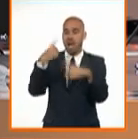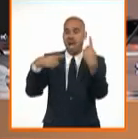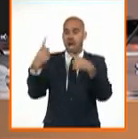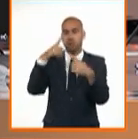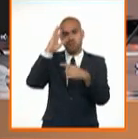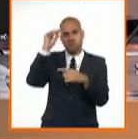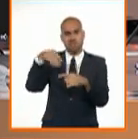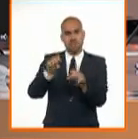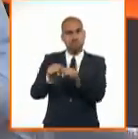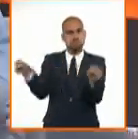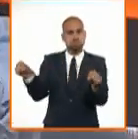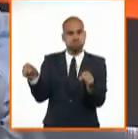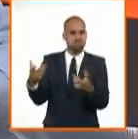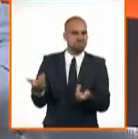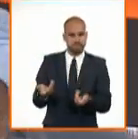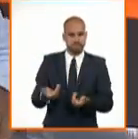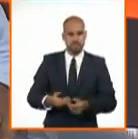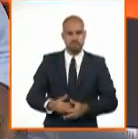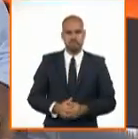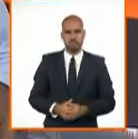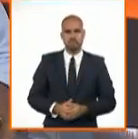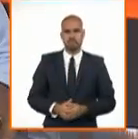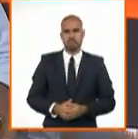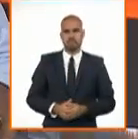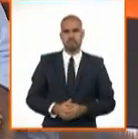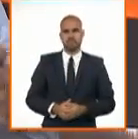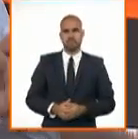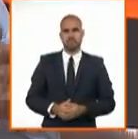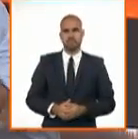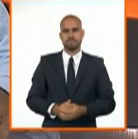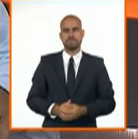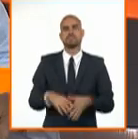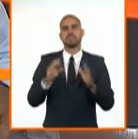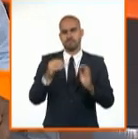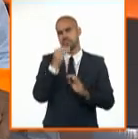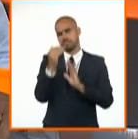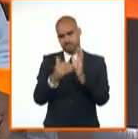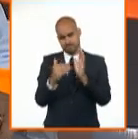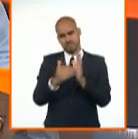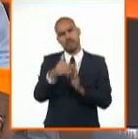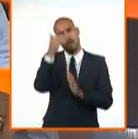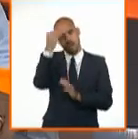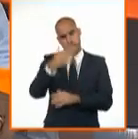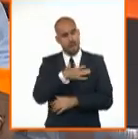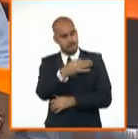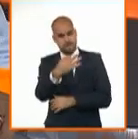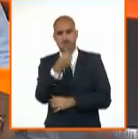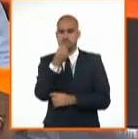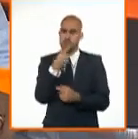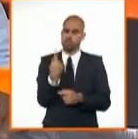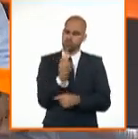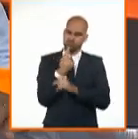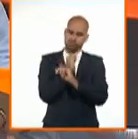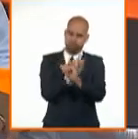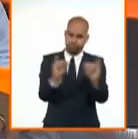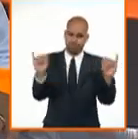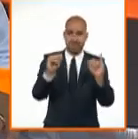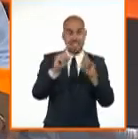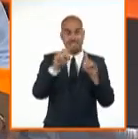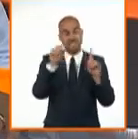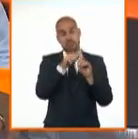producción ahora estás de randy y bueno y gracias por la oportunidad para poder informar sobre unos temas que hoy